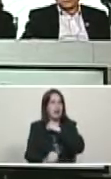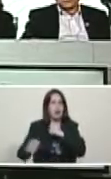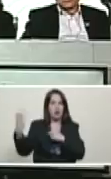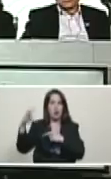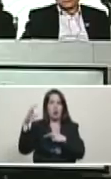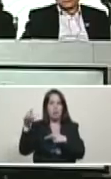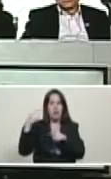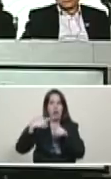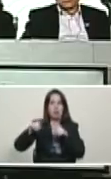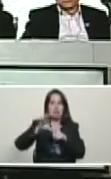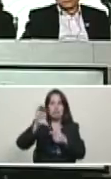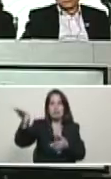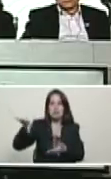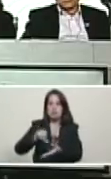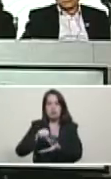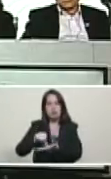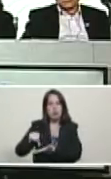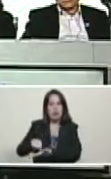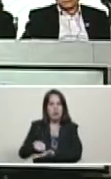colombia